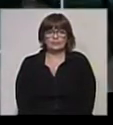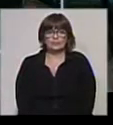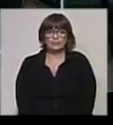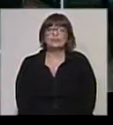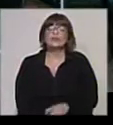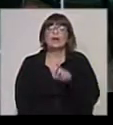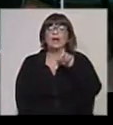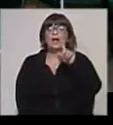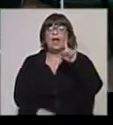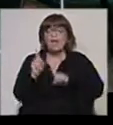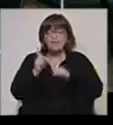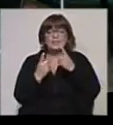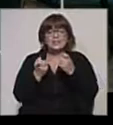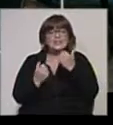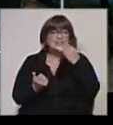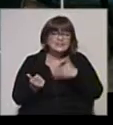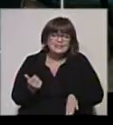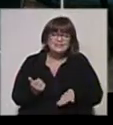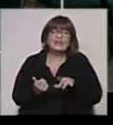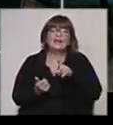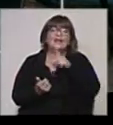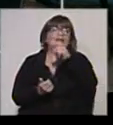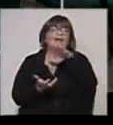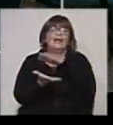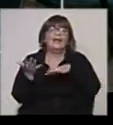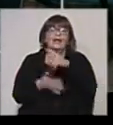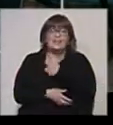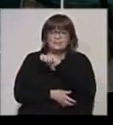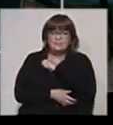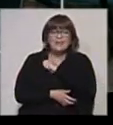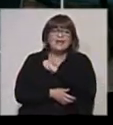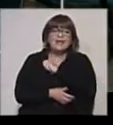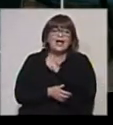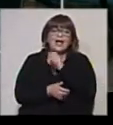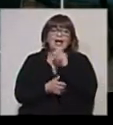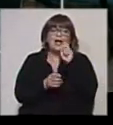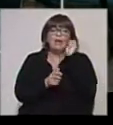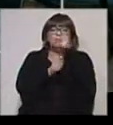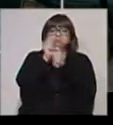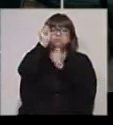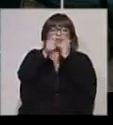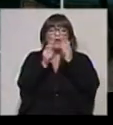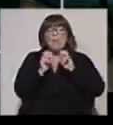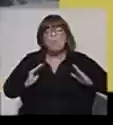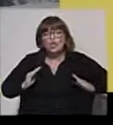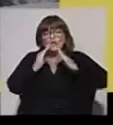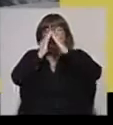Que a veces hay que entender que en España el montañismo es un deporte nacional, lo